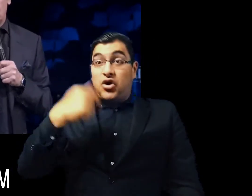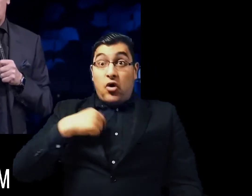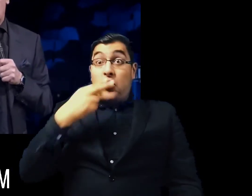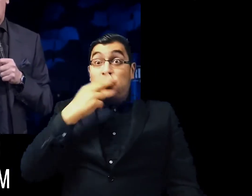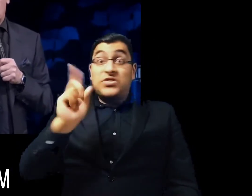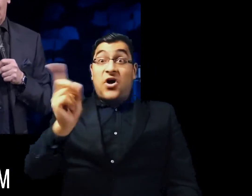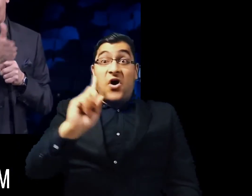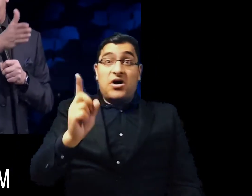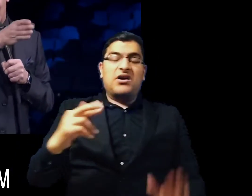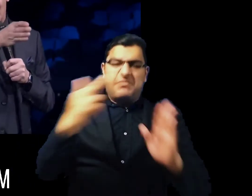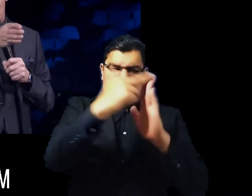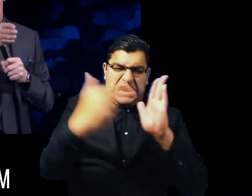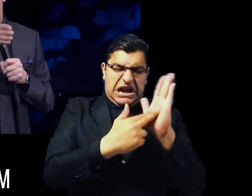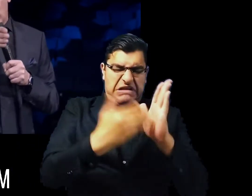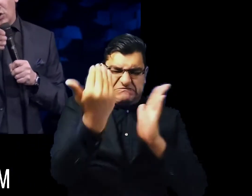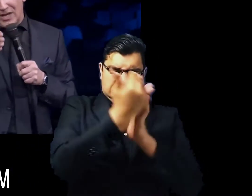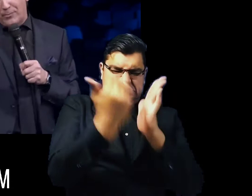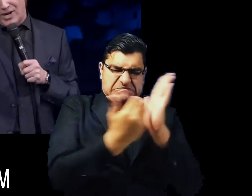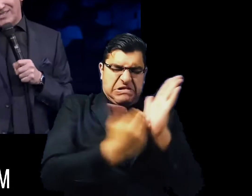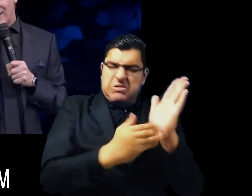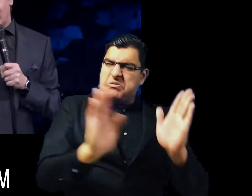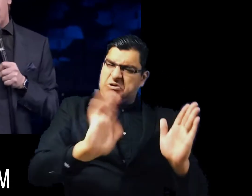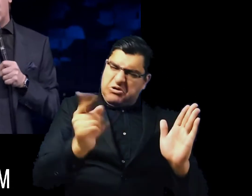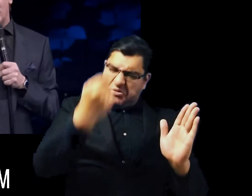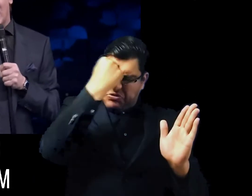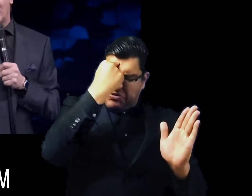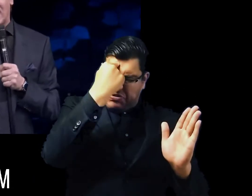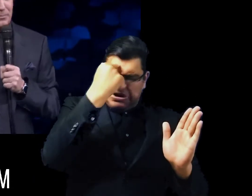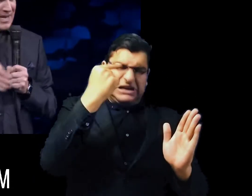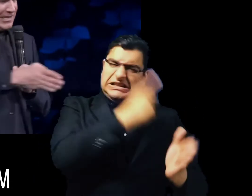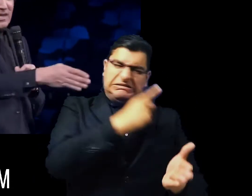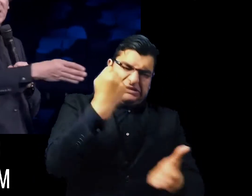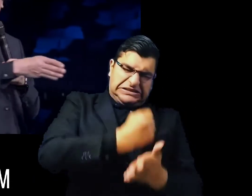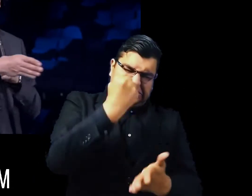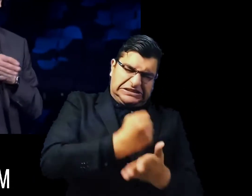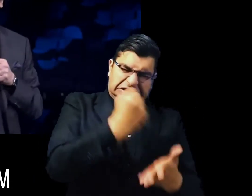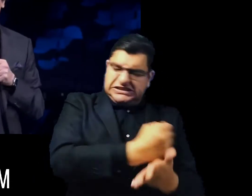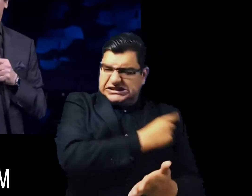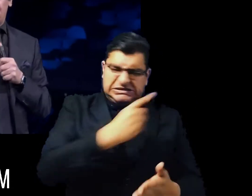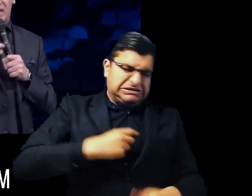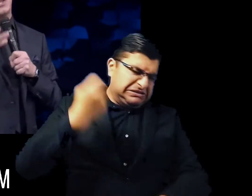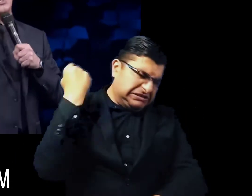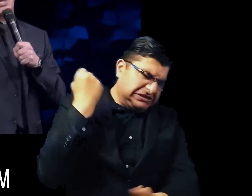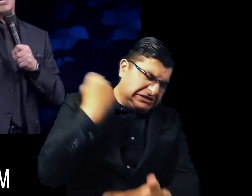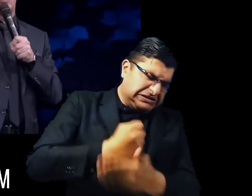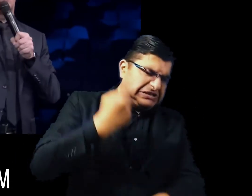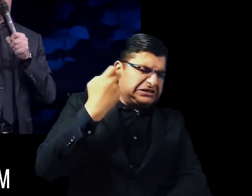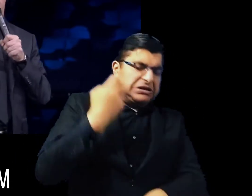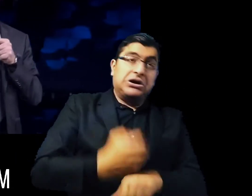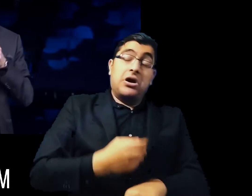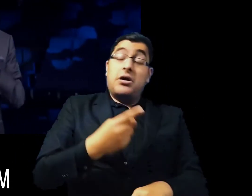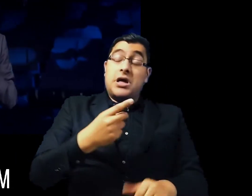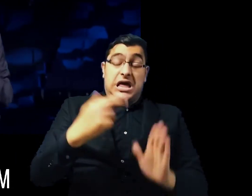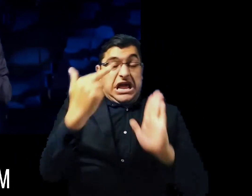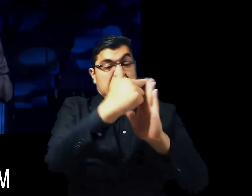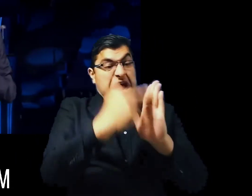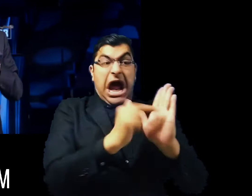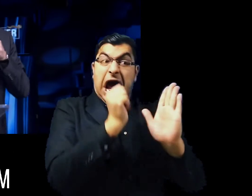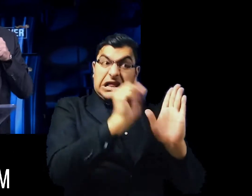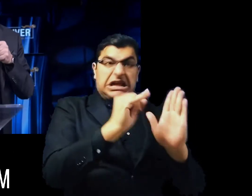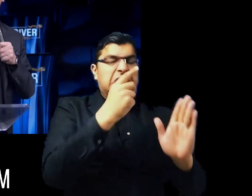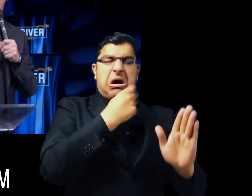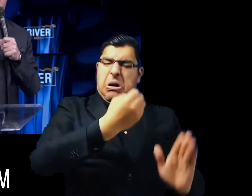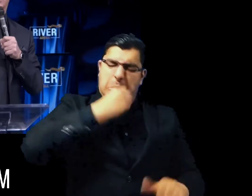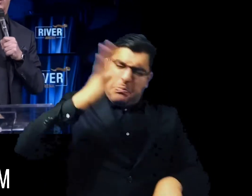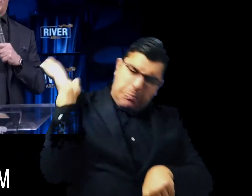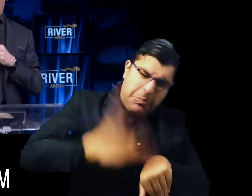reglas. Largas reglas de cosas por hacer, ritos que acatar, penitencias dolorosas, disfrazadas de sana doctrina. Ora